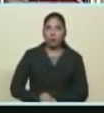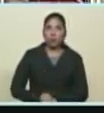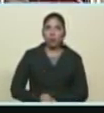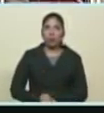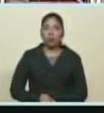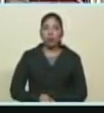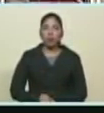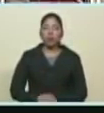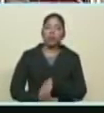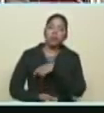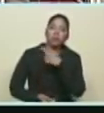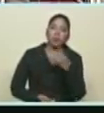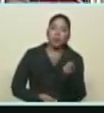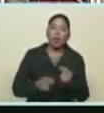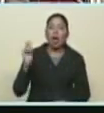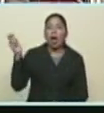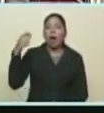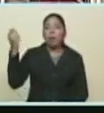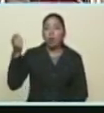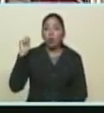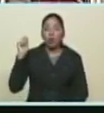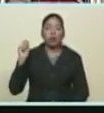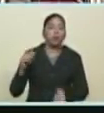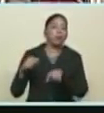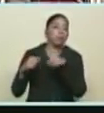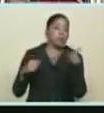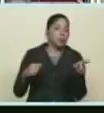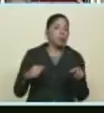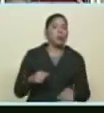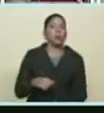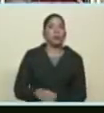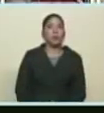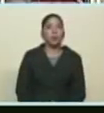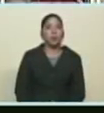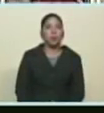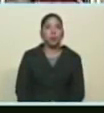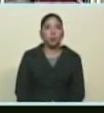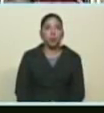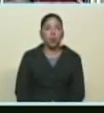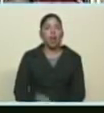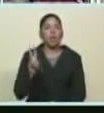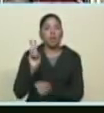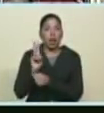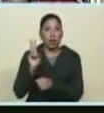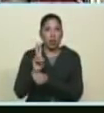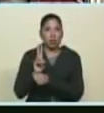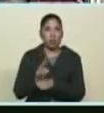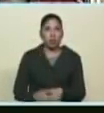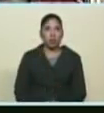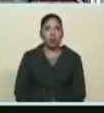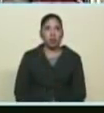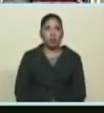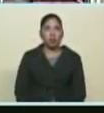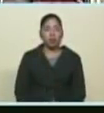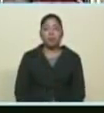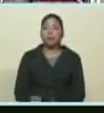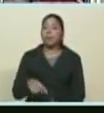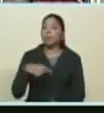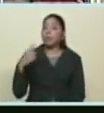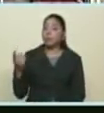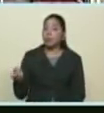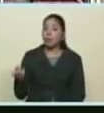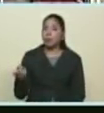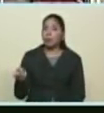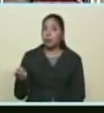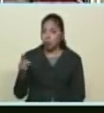compañero Ramón Carrizales de Apure y García Calneiro de Vargas, de La Guaira. Y Néstor León Heredia